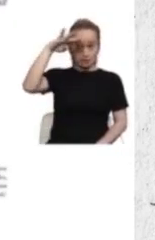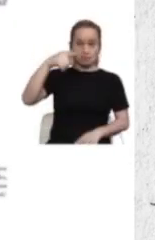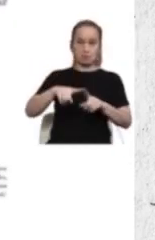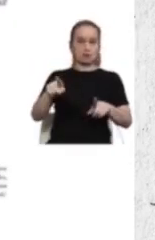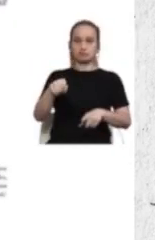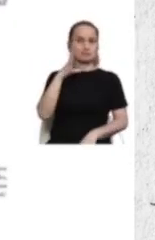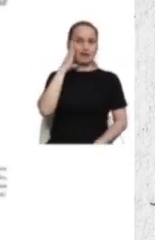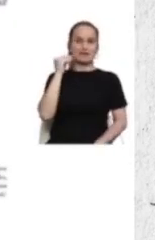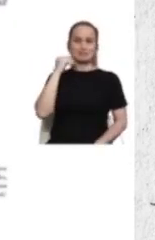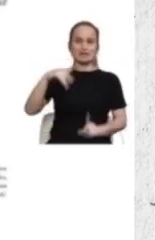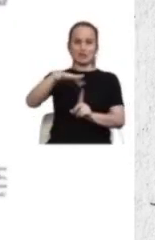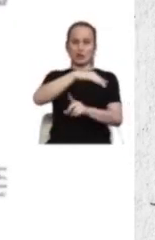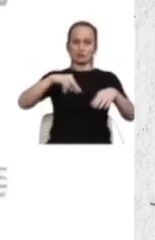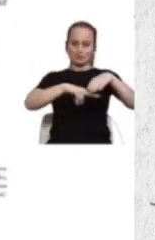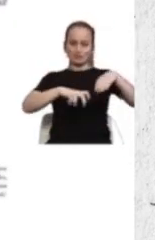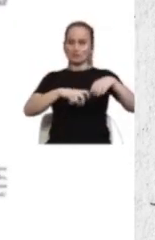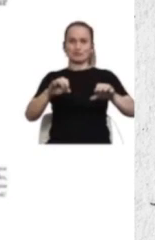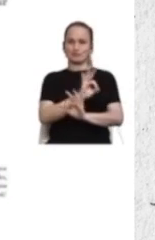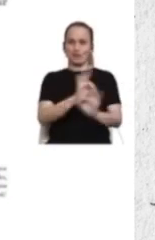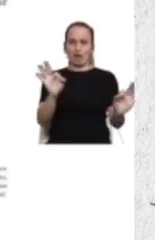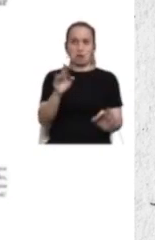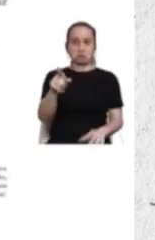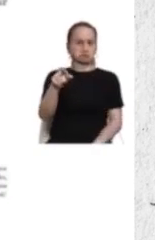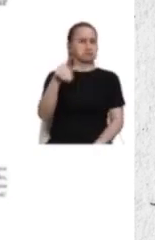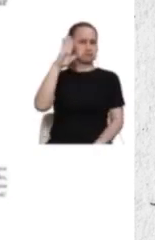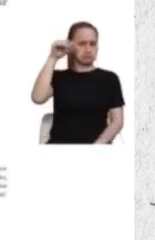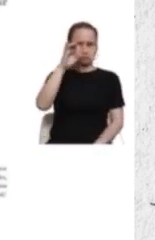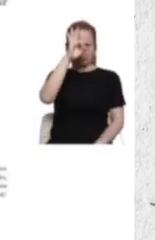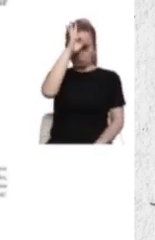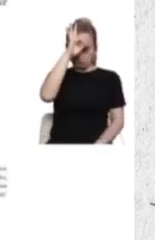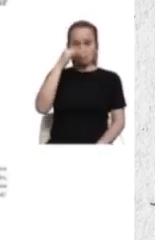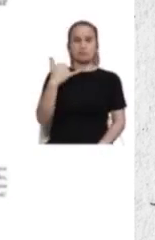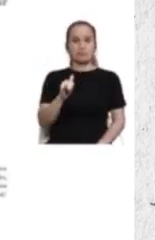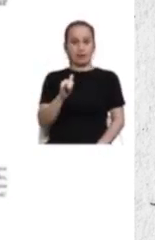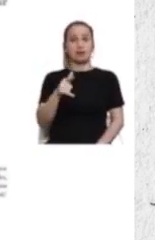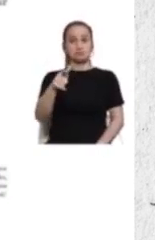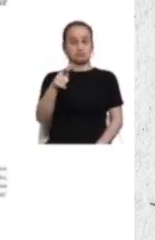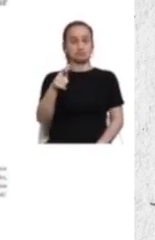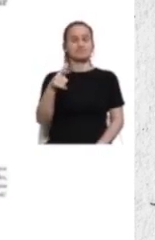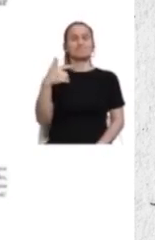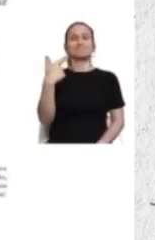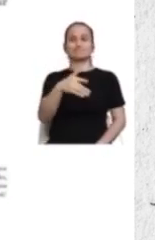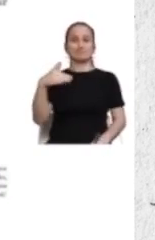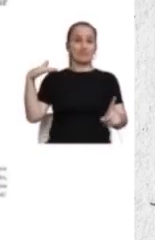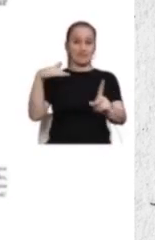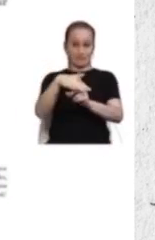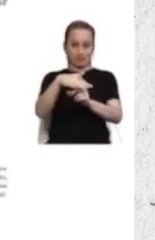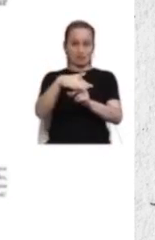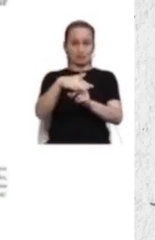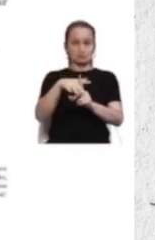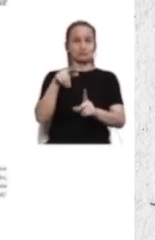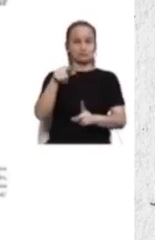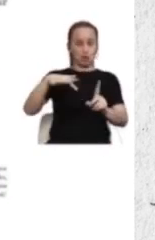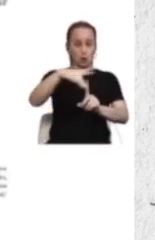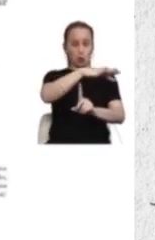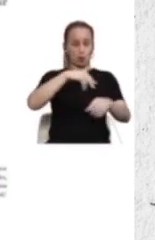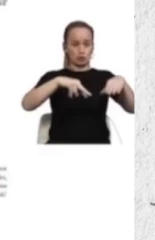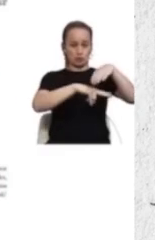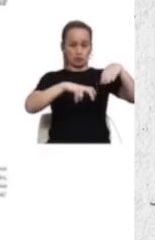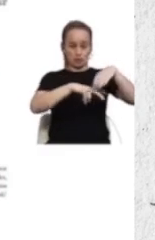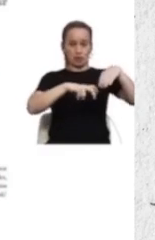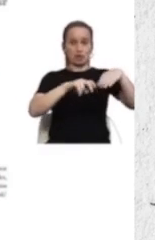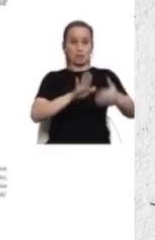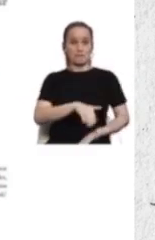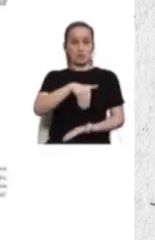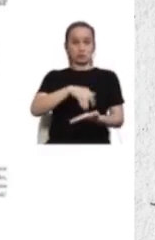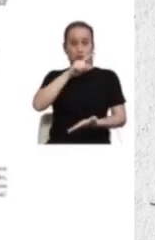tenía experiencia en este sector, eso no lo podemos desconocer. Y como ya he demostrado, le ha hecho daño, no creo que usted al sector, le ha hecho daño la posición